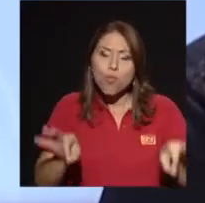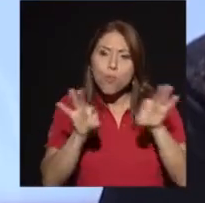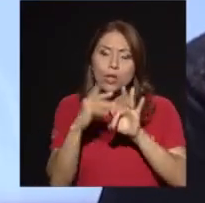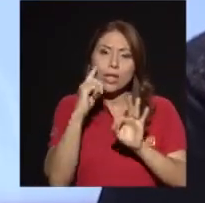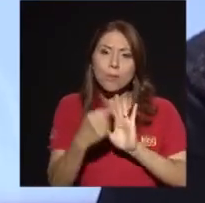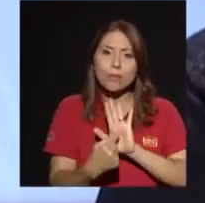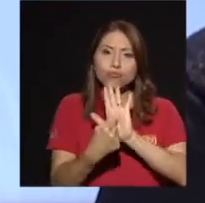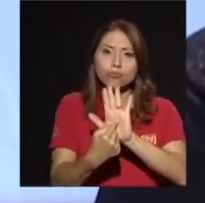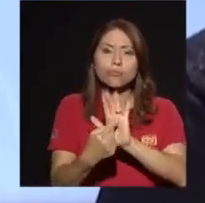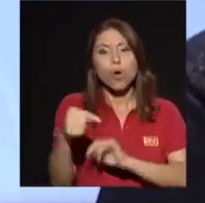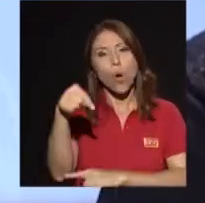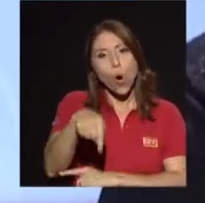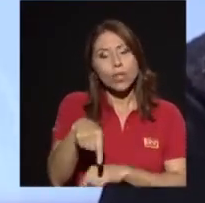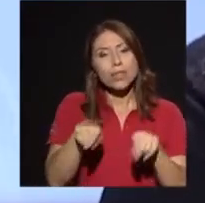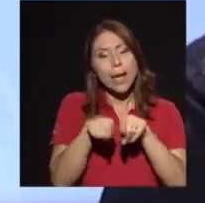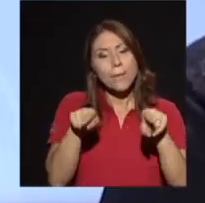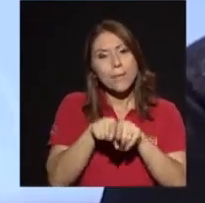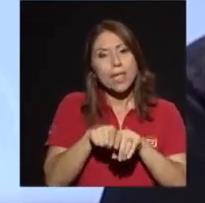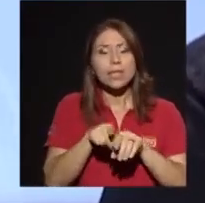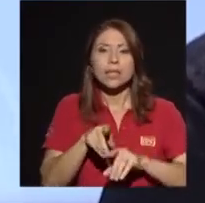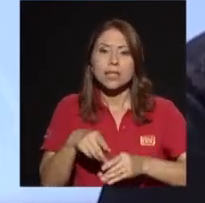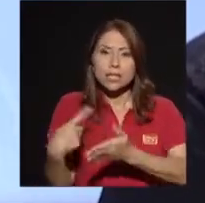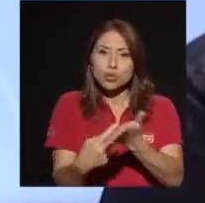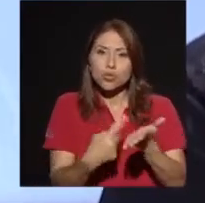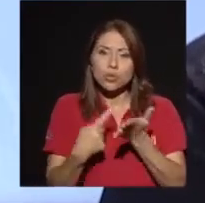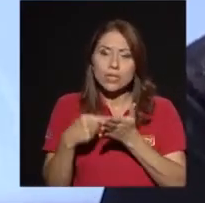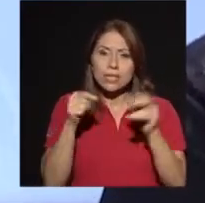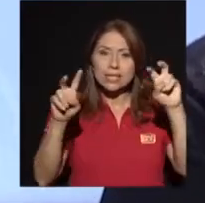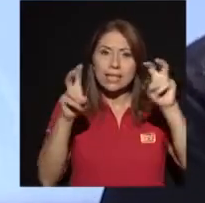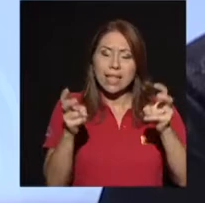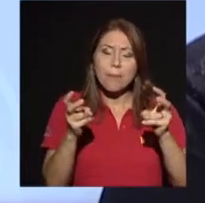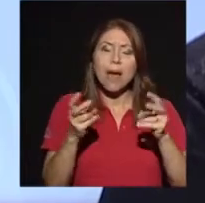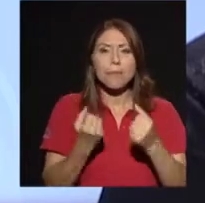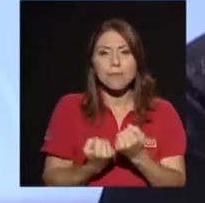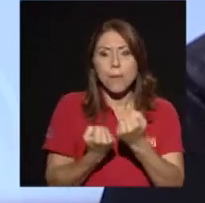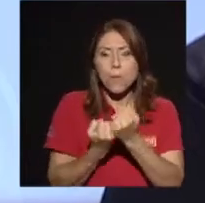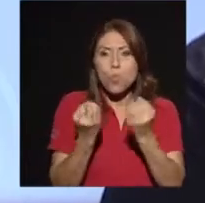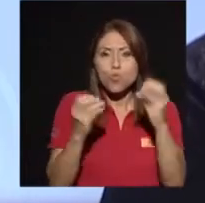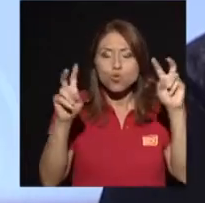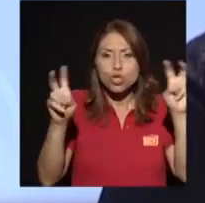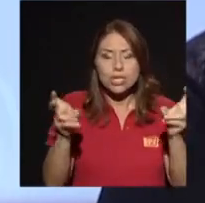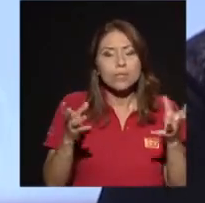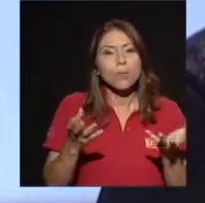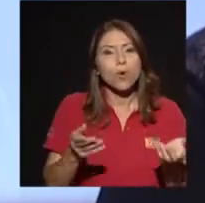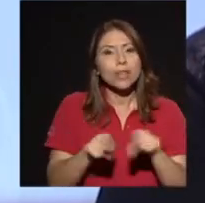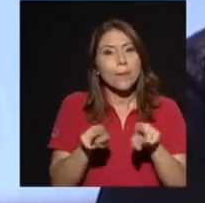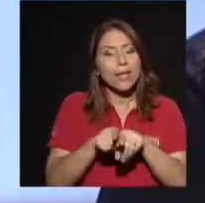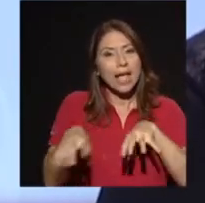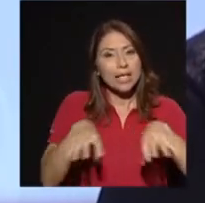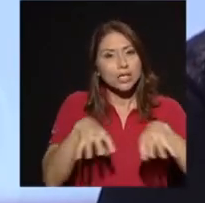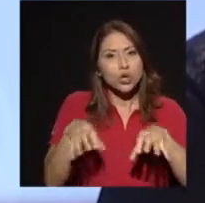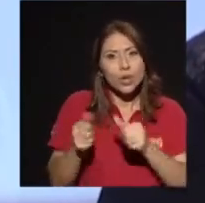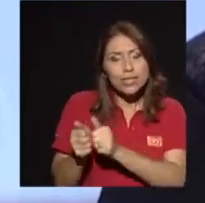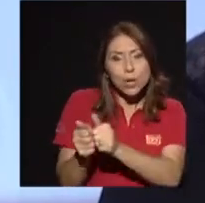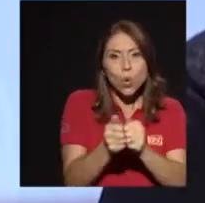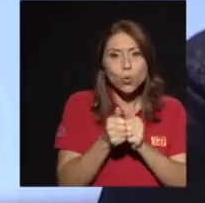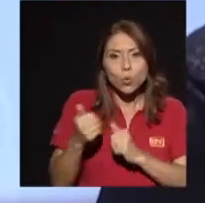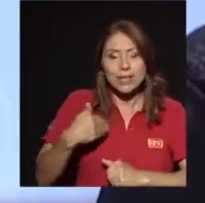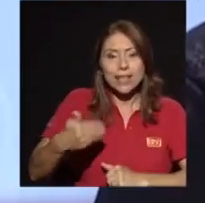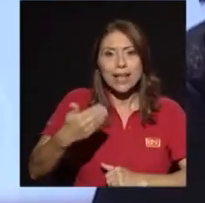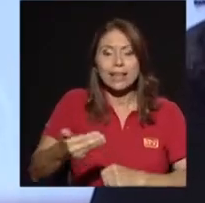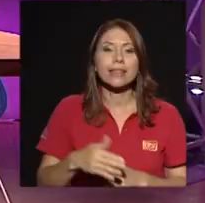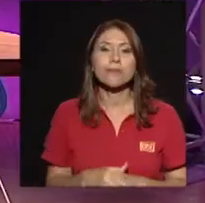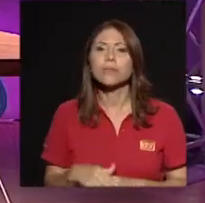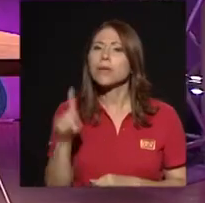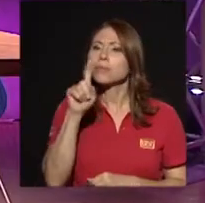el día de hoy también discutir de este tema nos aporta muchísimo y también poder generar inclusive hasta acciones en conjunto más adelante. ¿Y qué